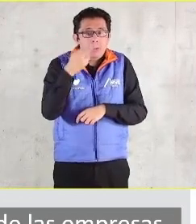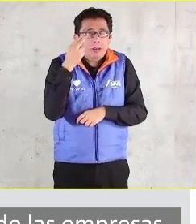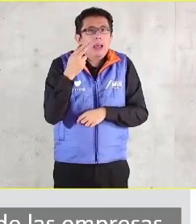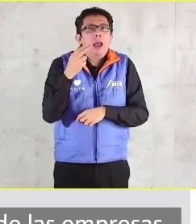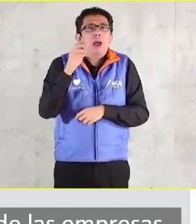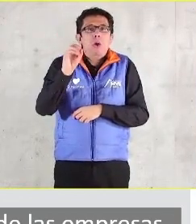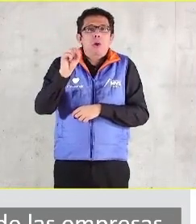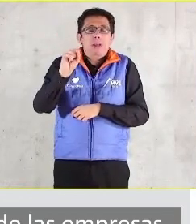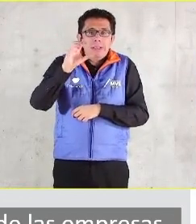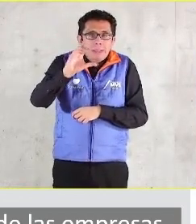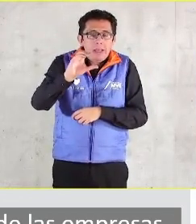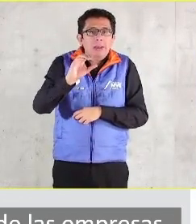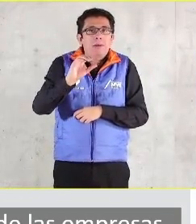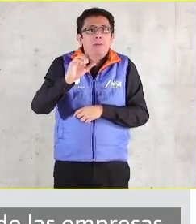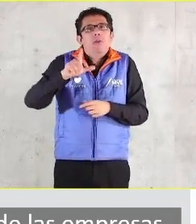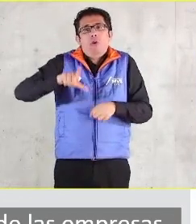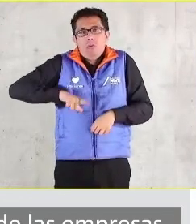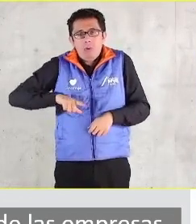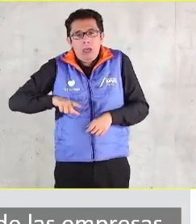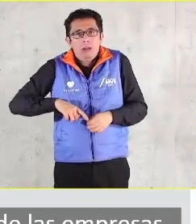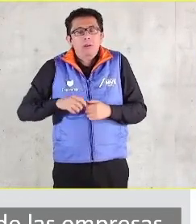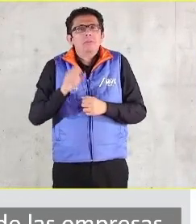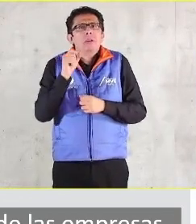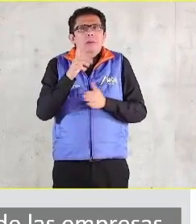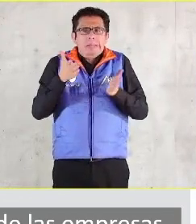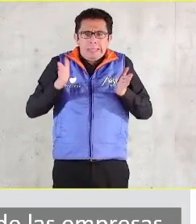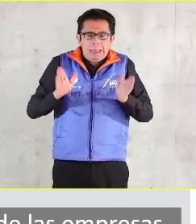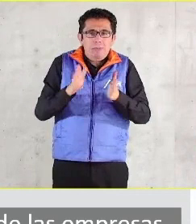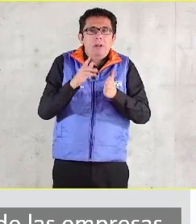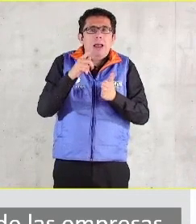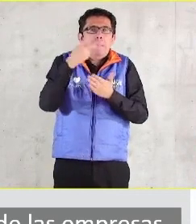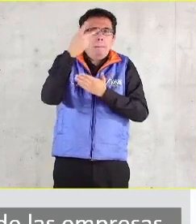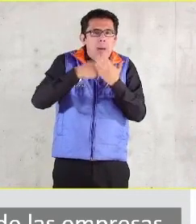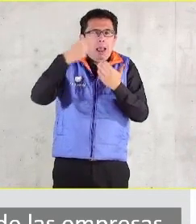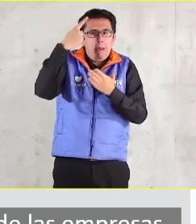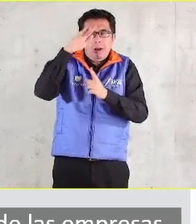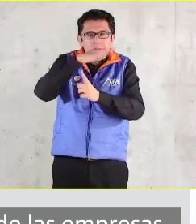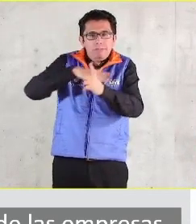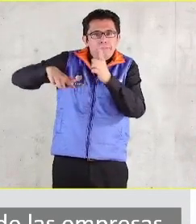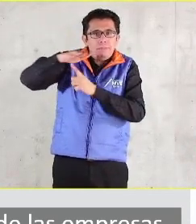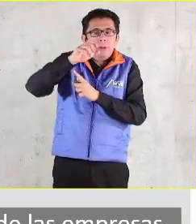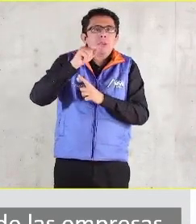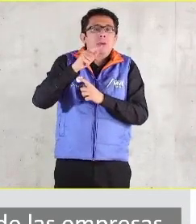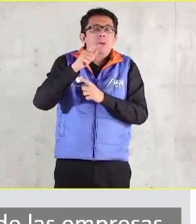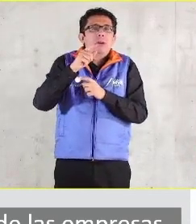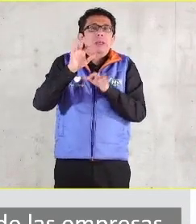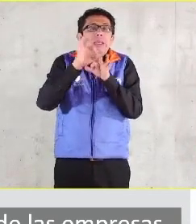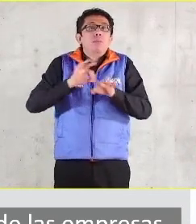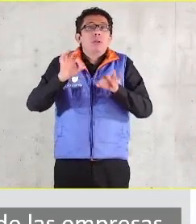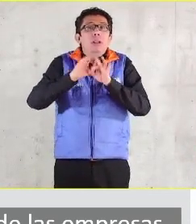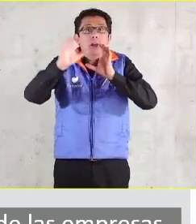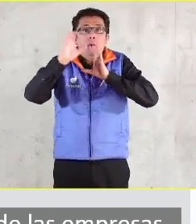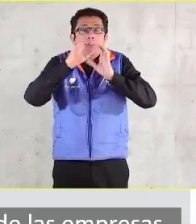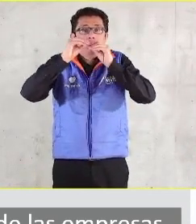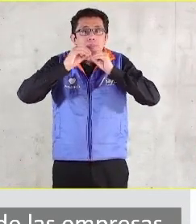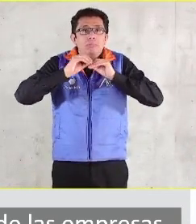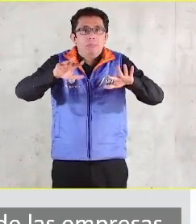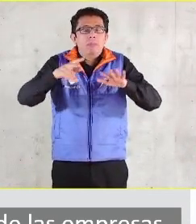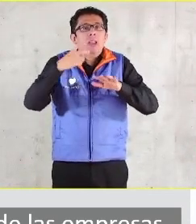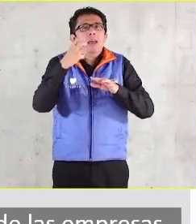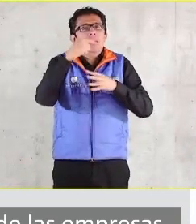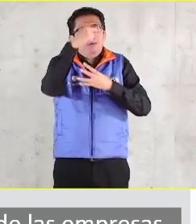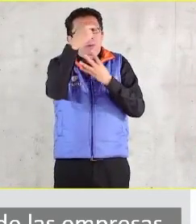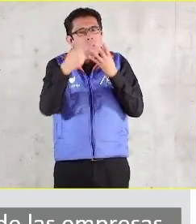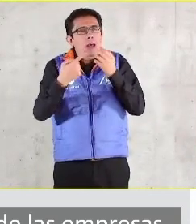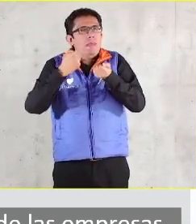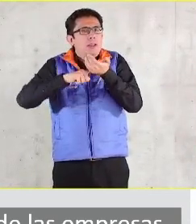la sociedad civil, con gobierno, e impulsar la política pública. Y por último, comunicar. Ese es el ecosistema de valor y